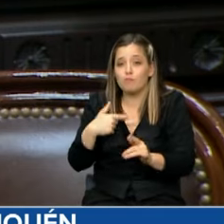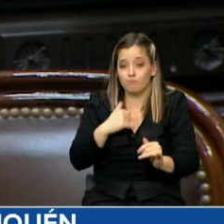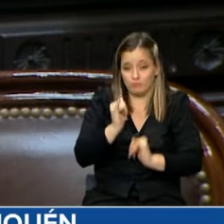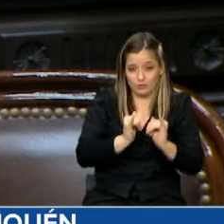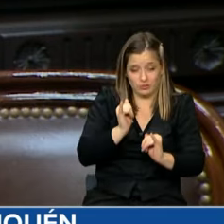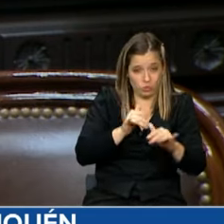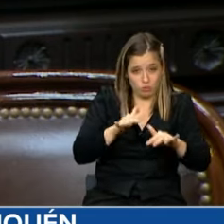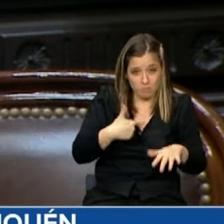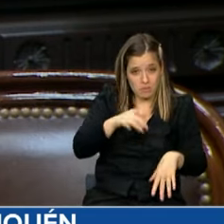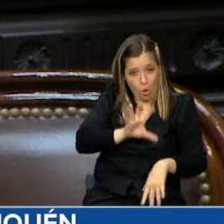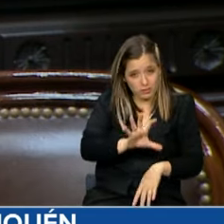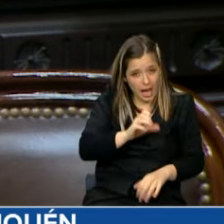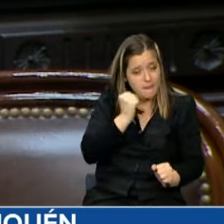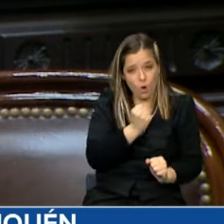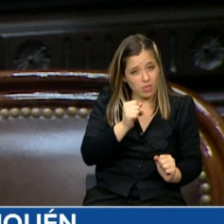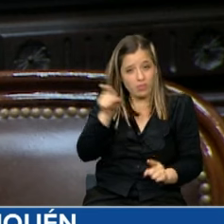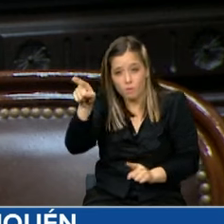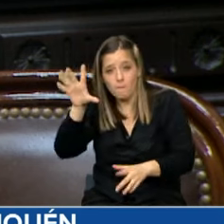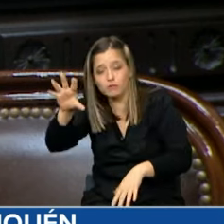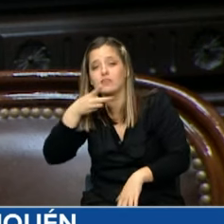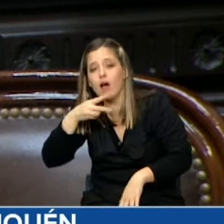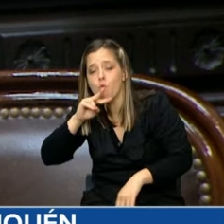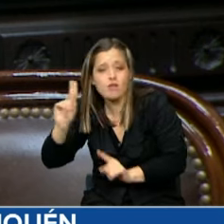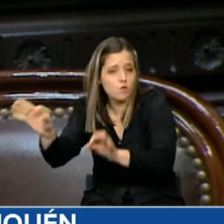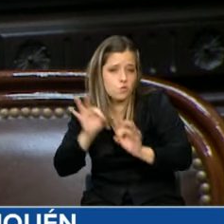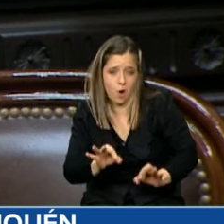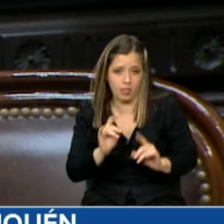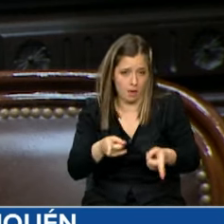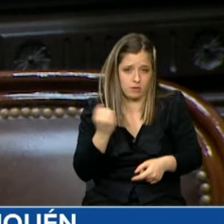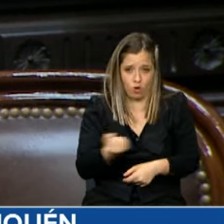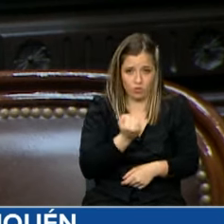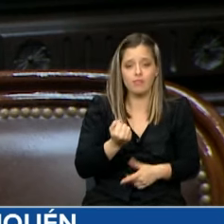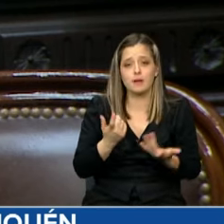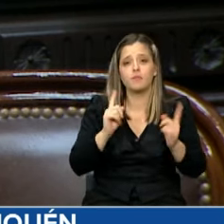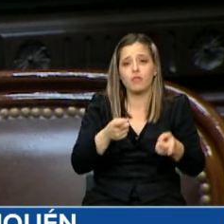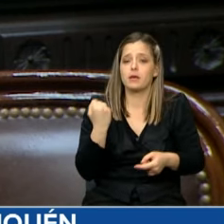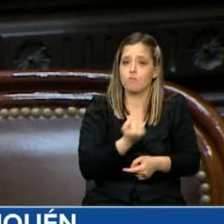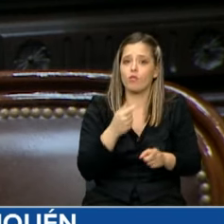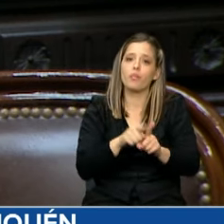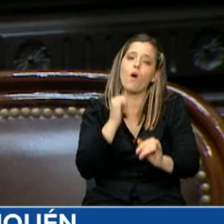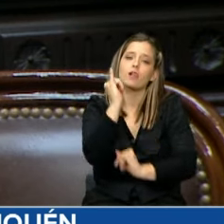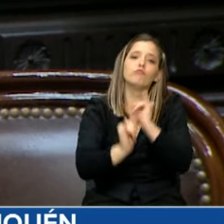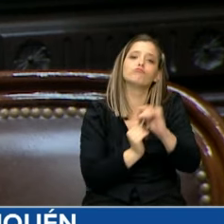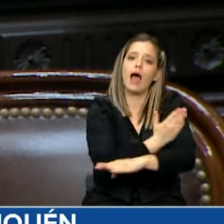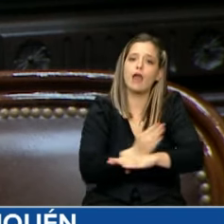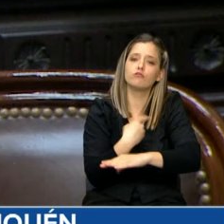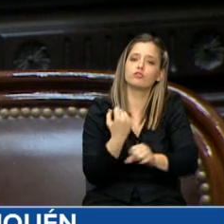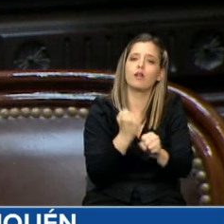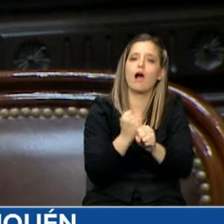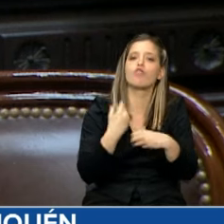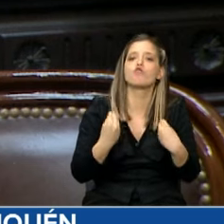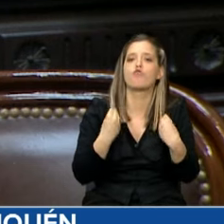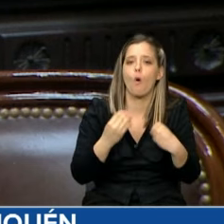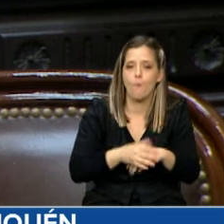joja y nosotros también es importante que podamos decir De qué manera Estamos trabajando Estamos cediendo